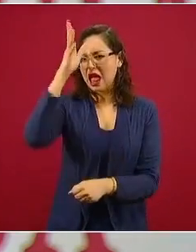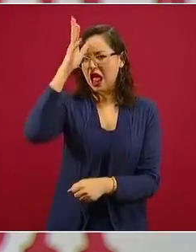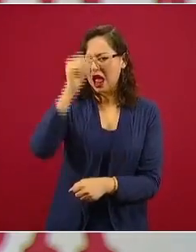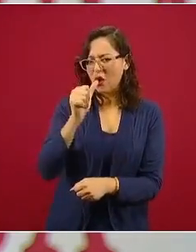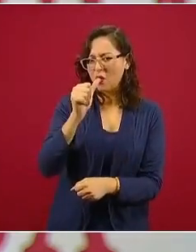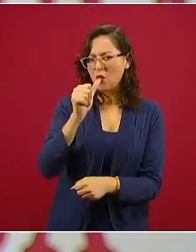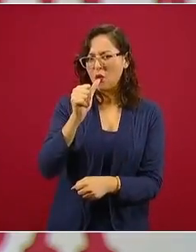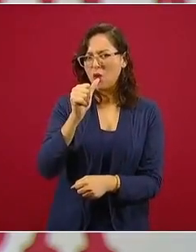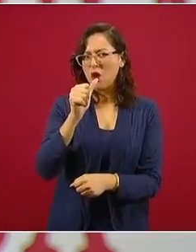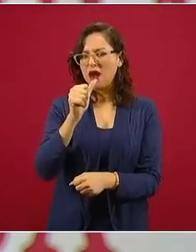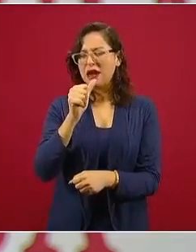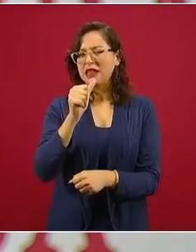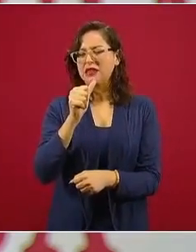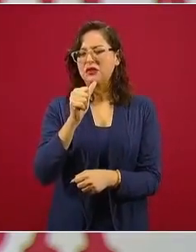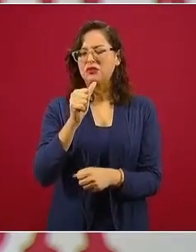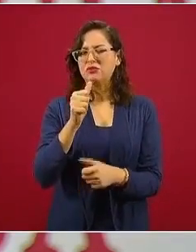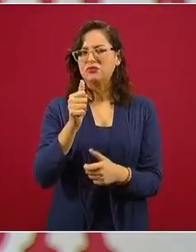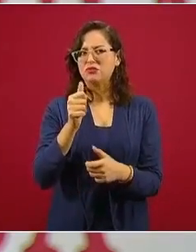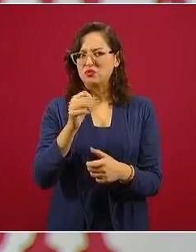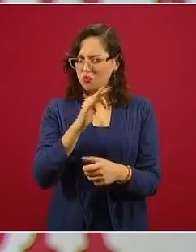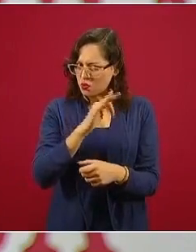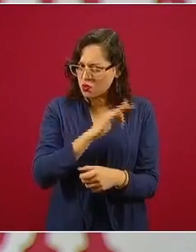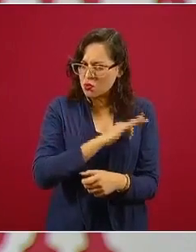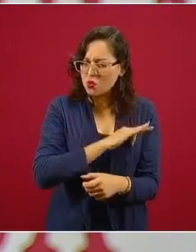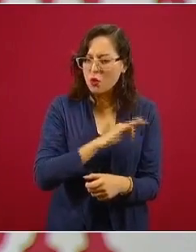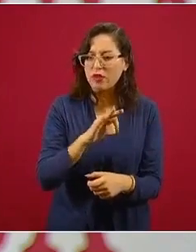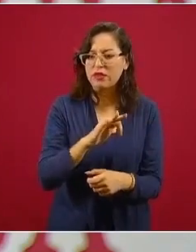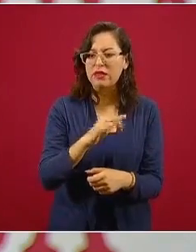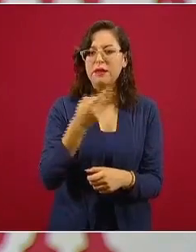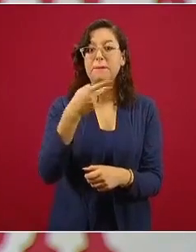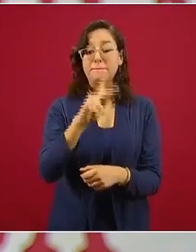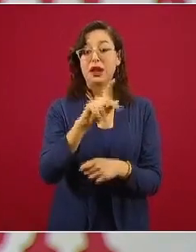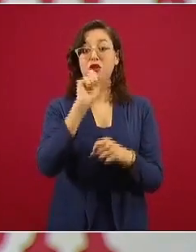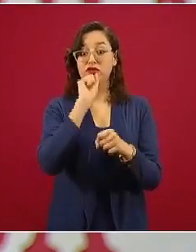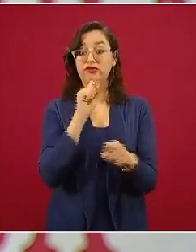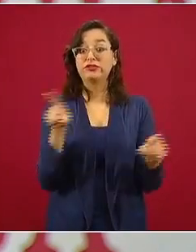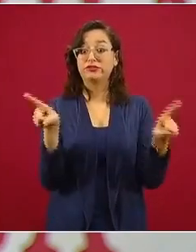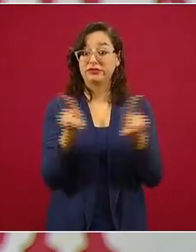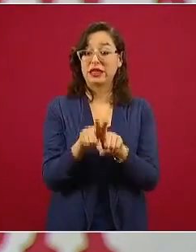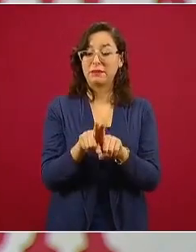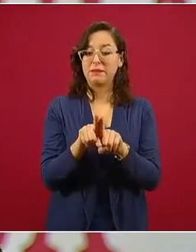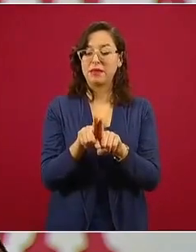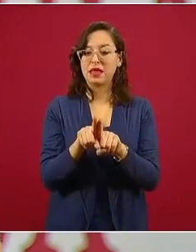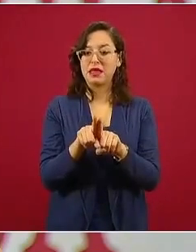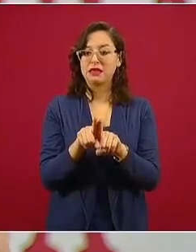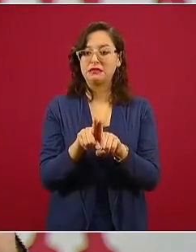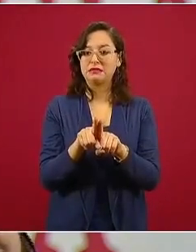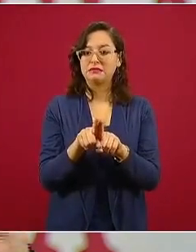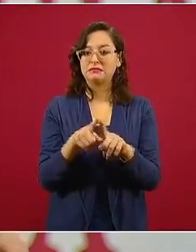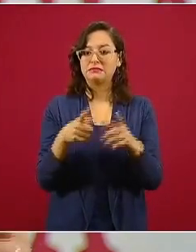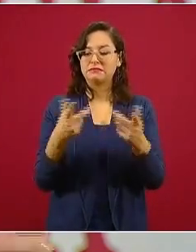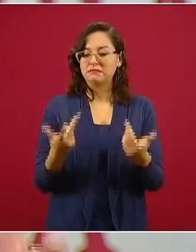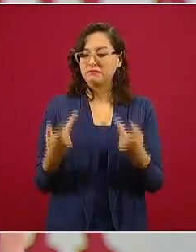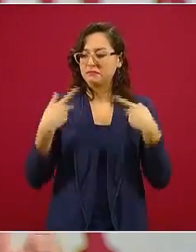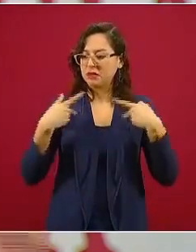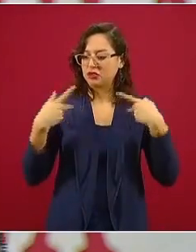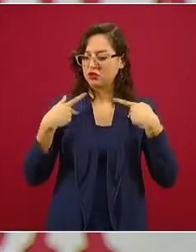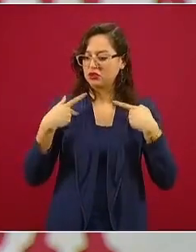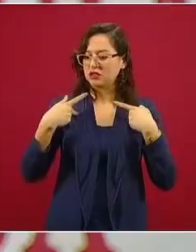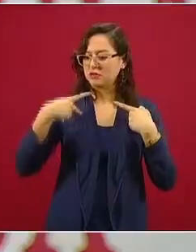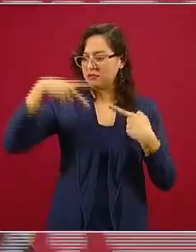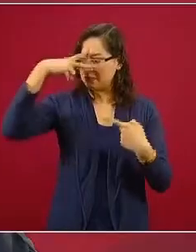así que además implique una mejora sustantiva en los ingresos de los trabajadores en